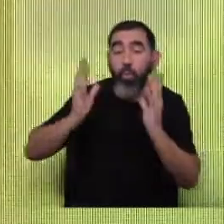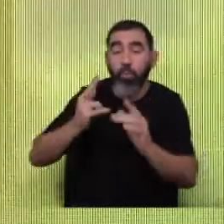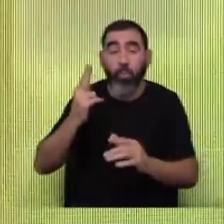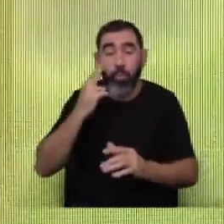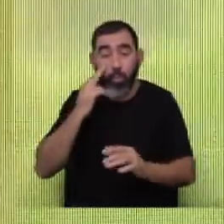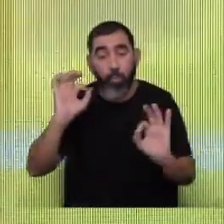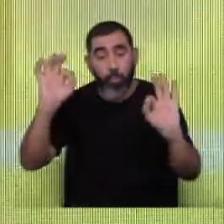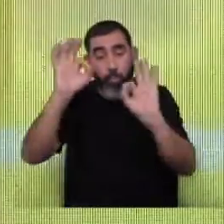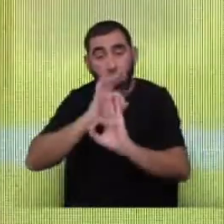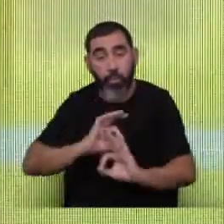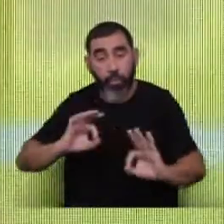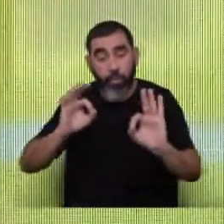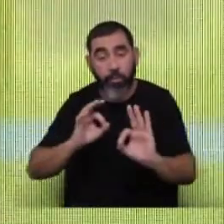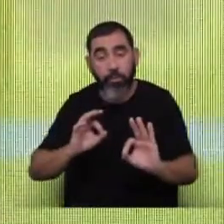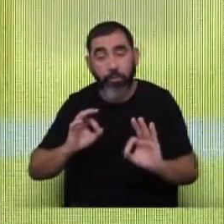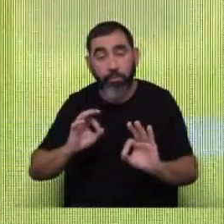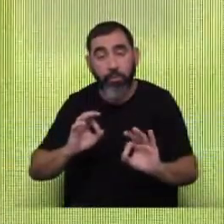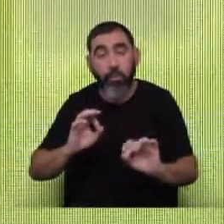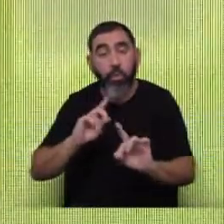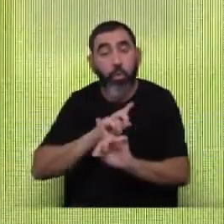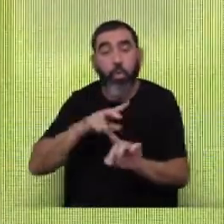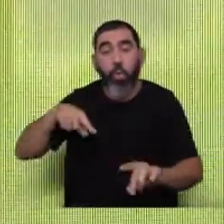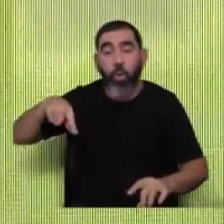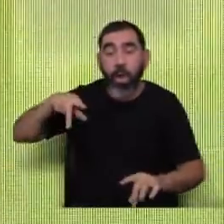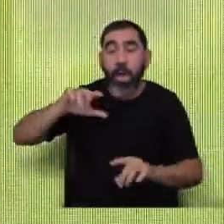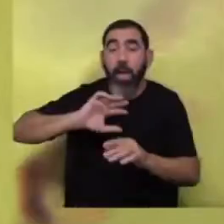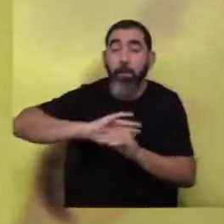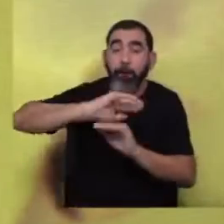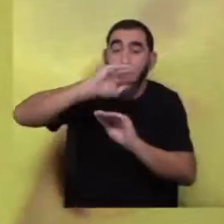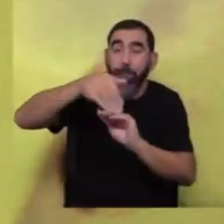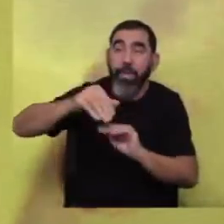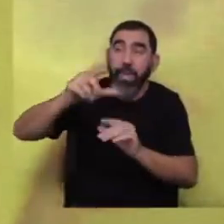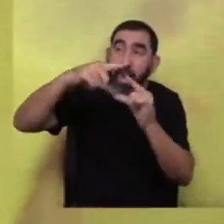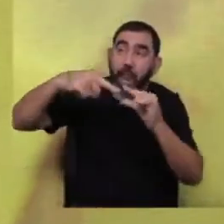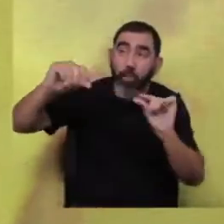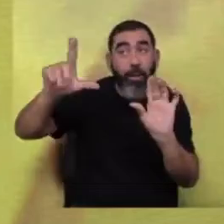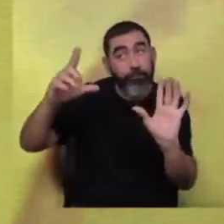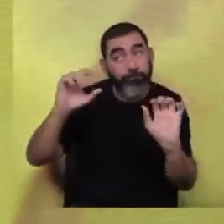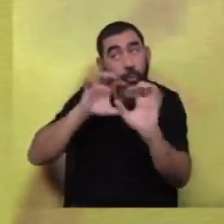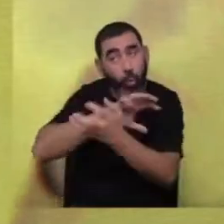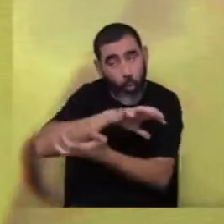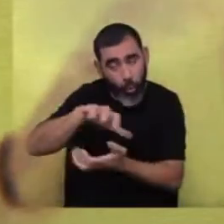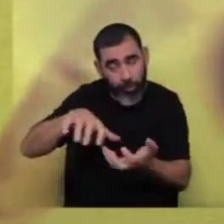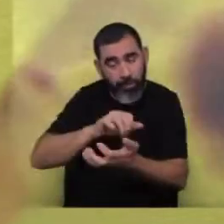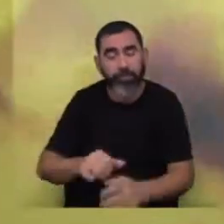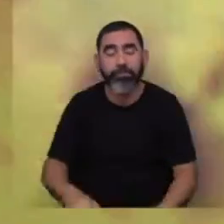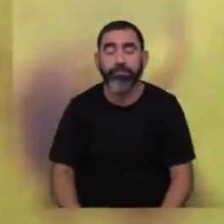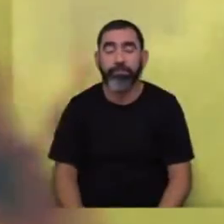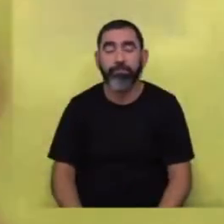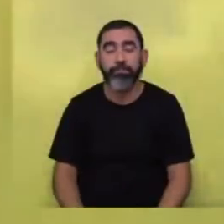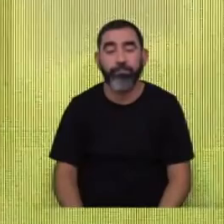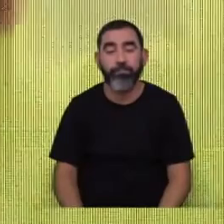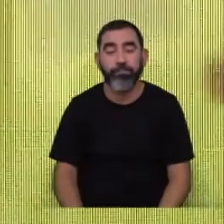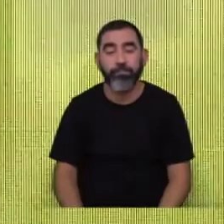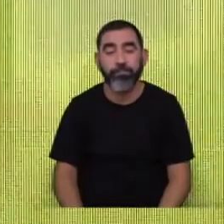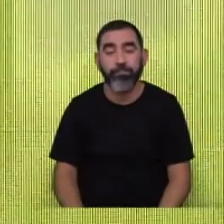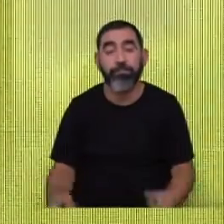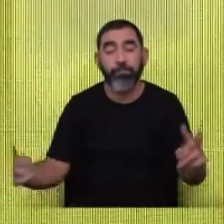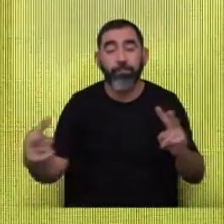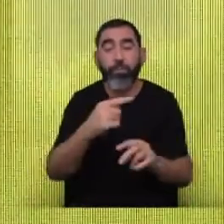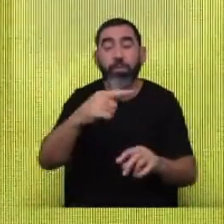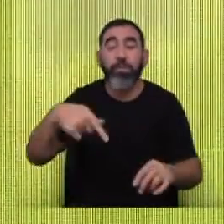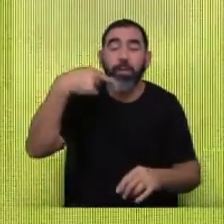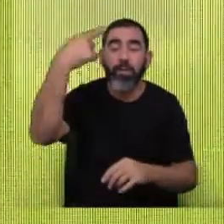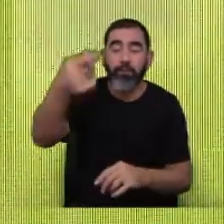problemas. No decidan hacer una caminata espacial porque ahí quizás ahí se complica el partido. Afecta. Gracias, Daniela, nos vemos en estos días. La semana que viene. La